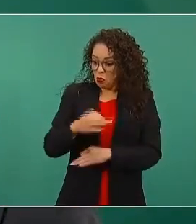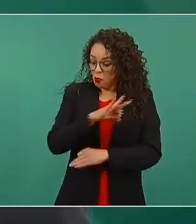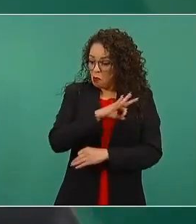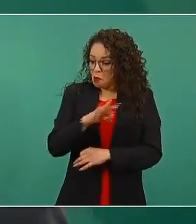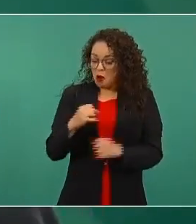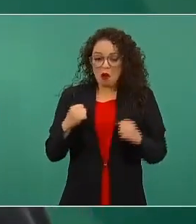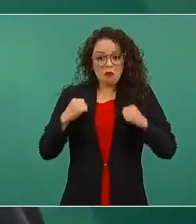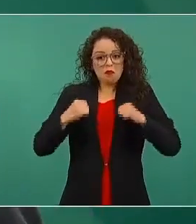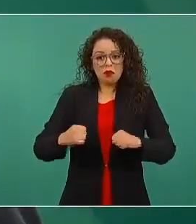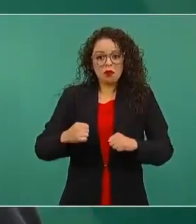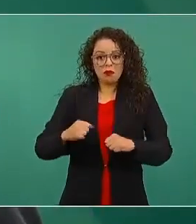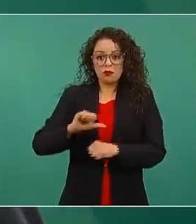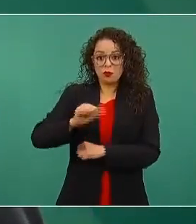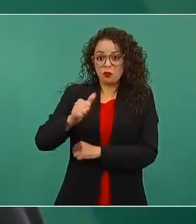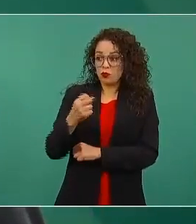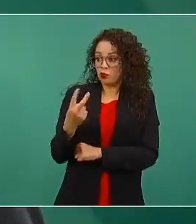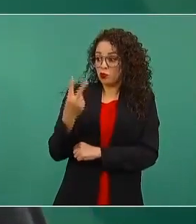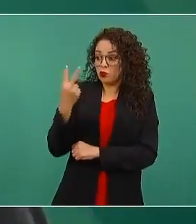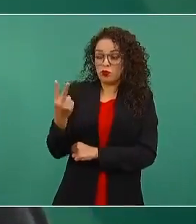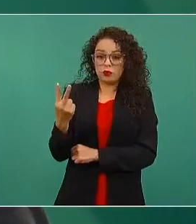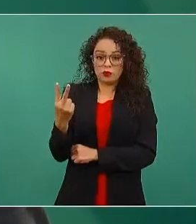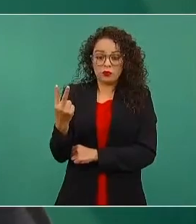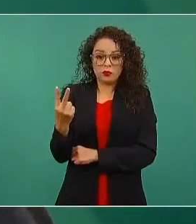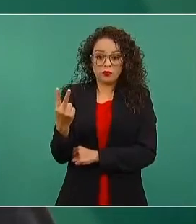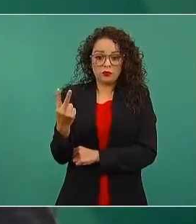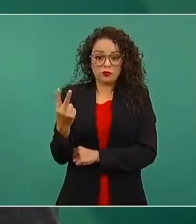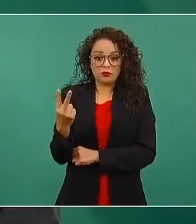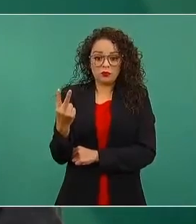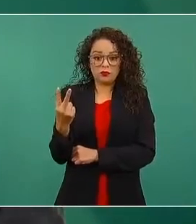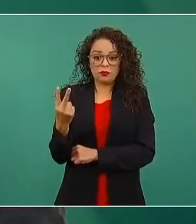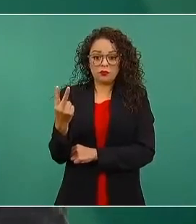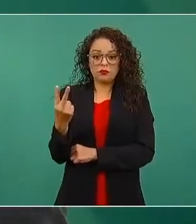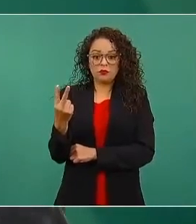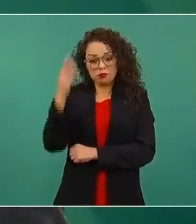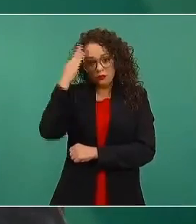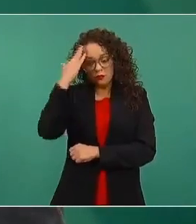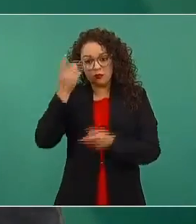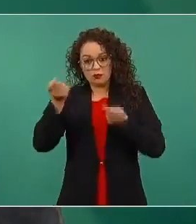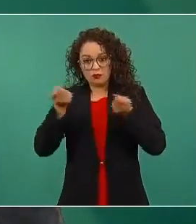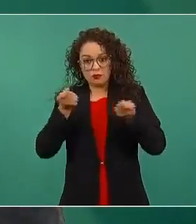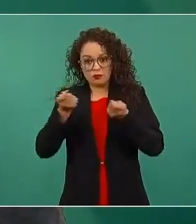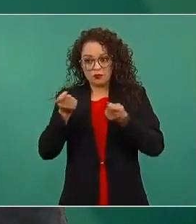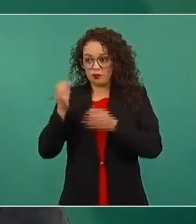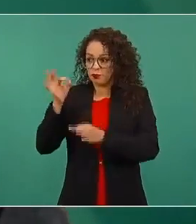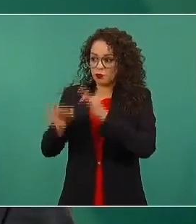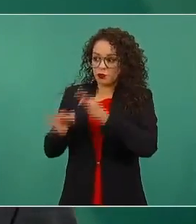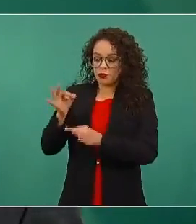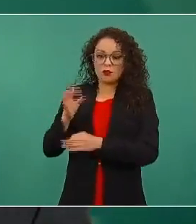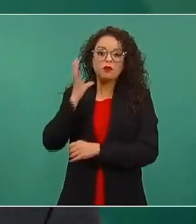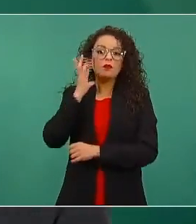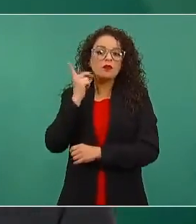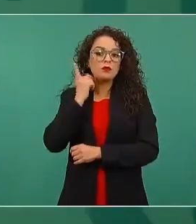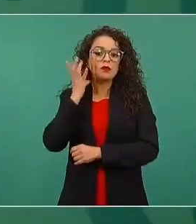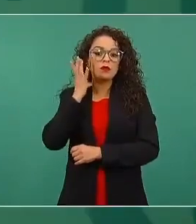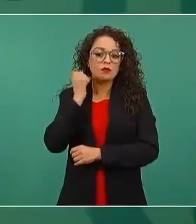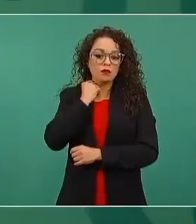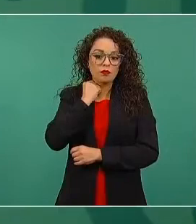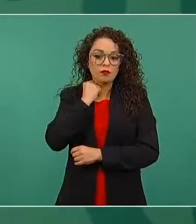y que los otros dos poderes, el legislativo y el judicial, eran